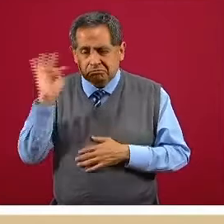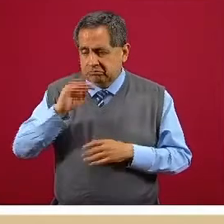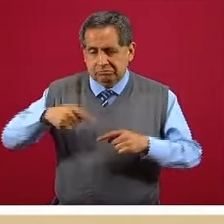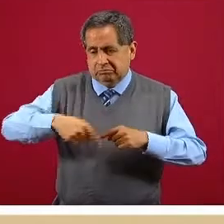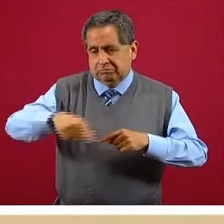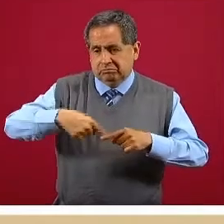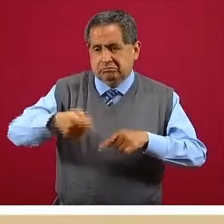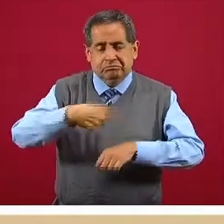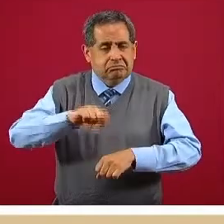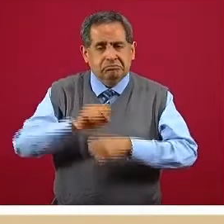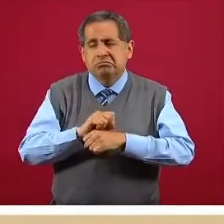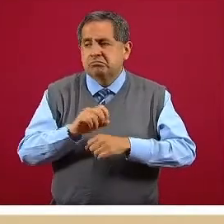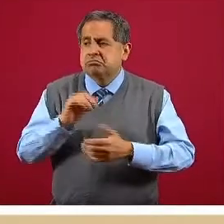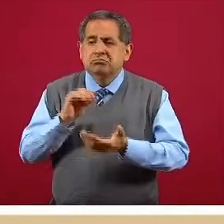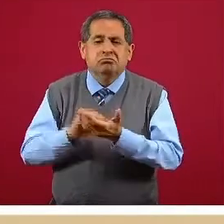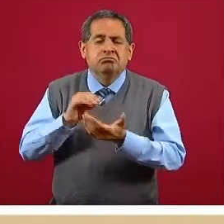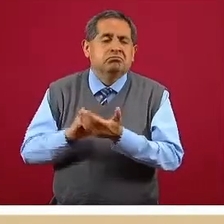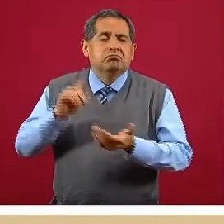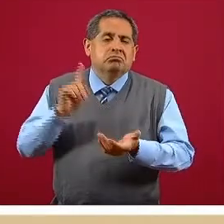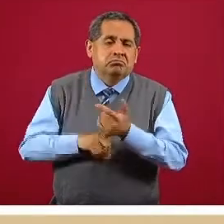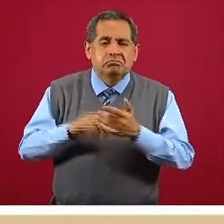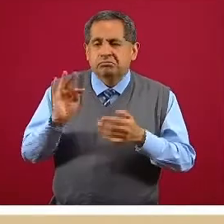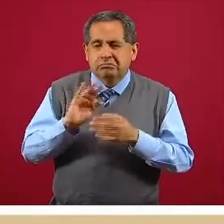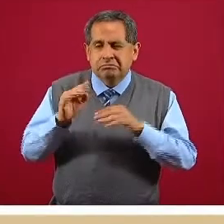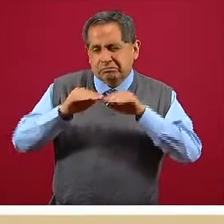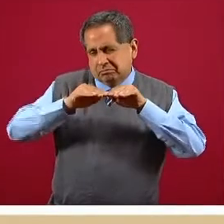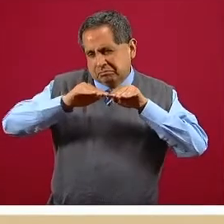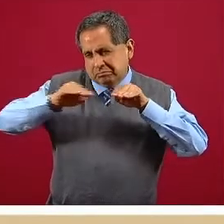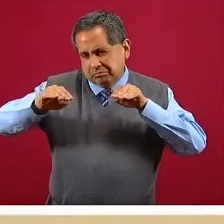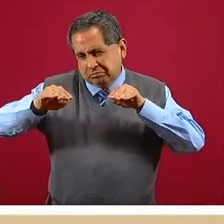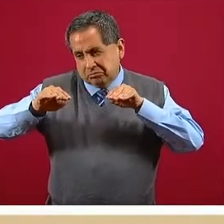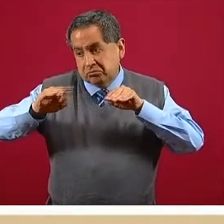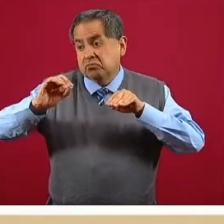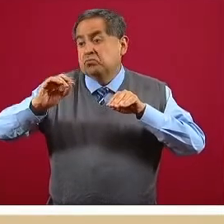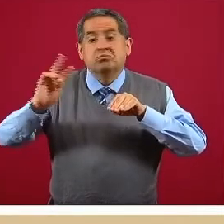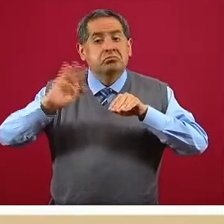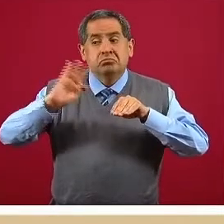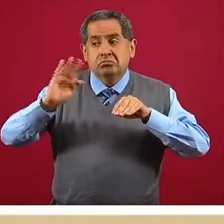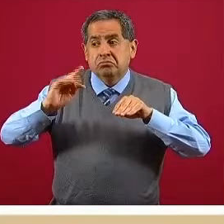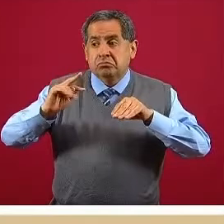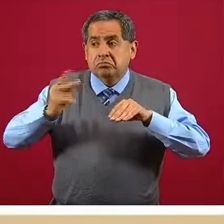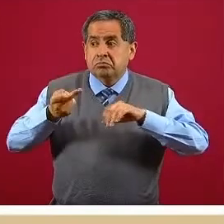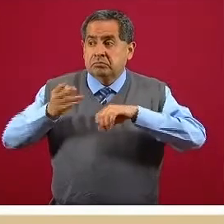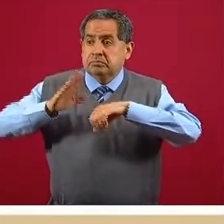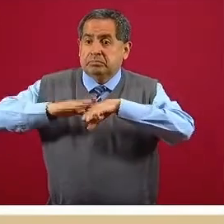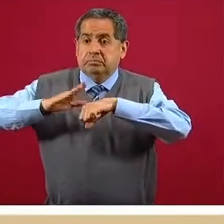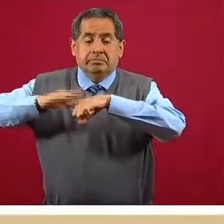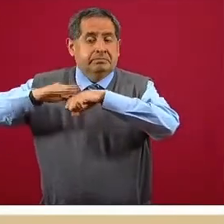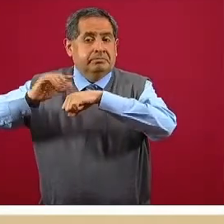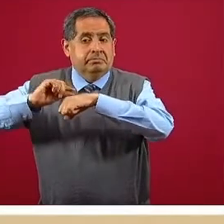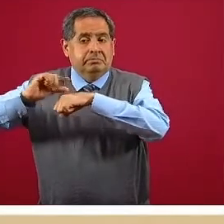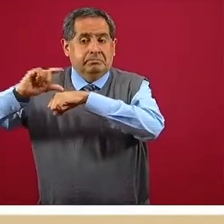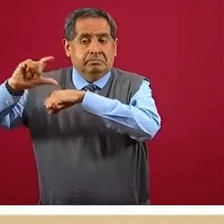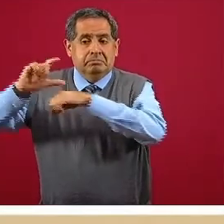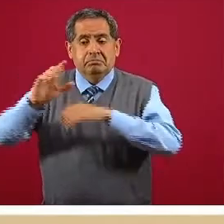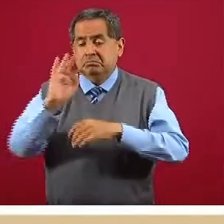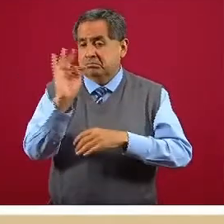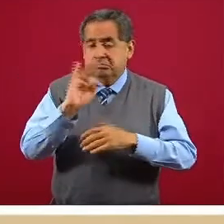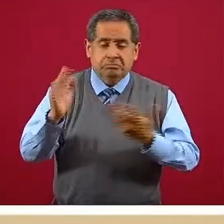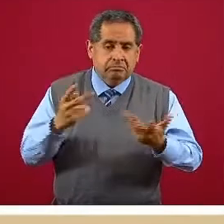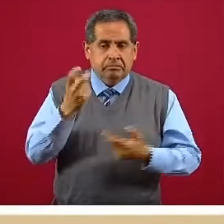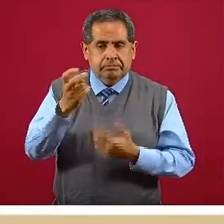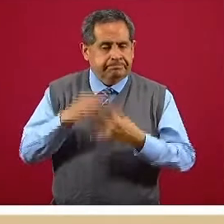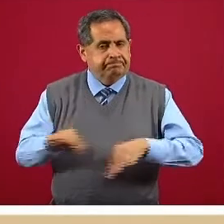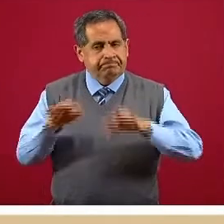la semana en lo que pudiera significar una meseta o continuar todavía con alguna tendencia ligeramente ascendente, de ahí